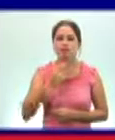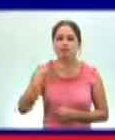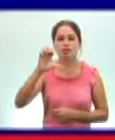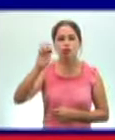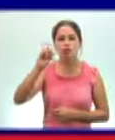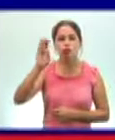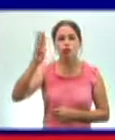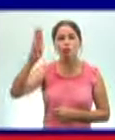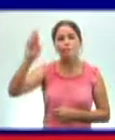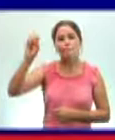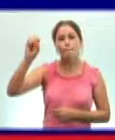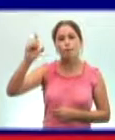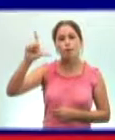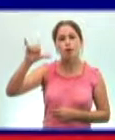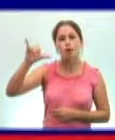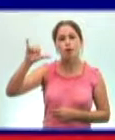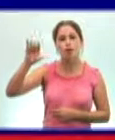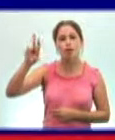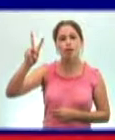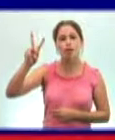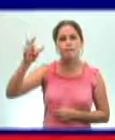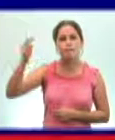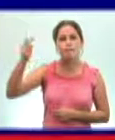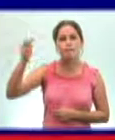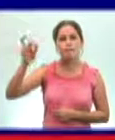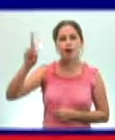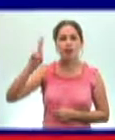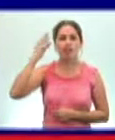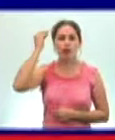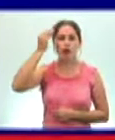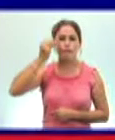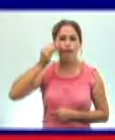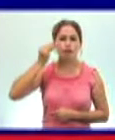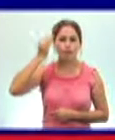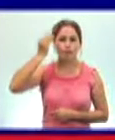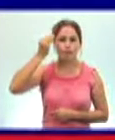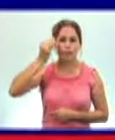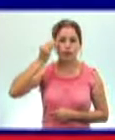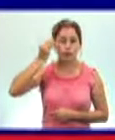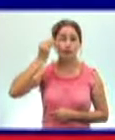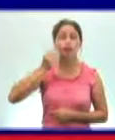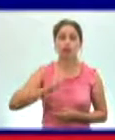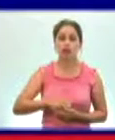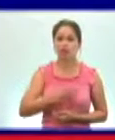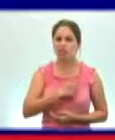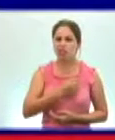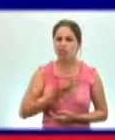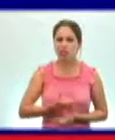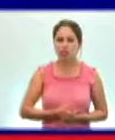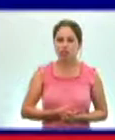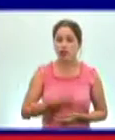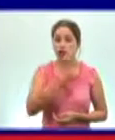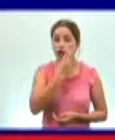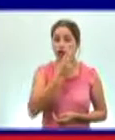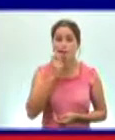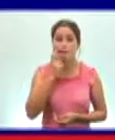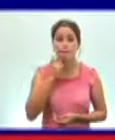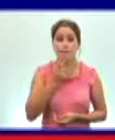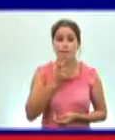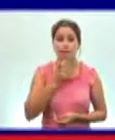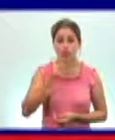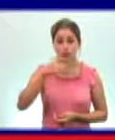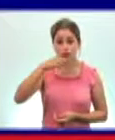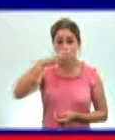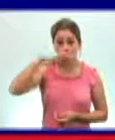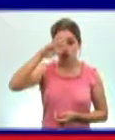pensamiento. ¿Qué quiere decir con ello? Que Martí es expresión en la segunda mitad del siglo XIX en Cuba de las ideas